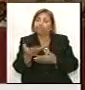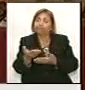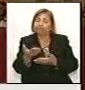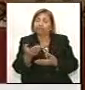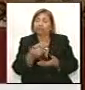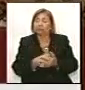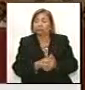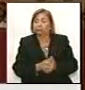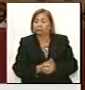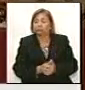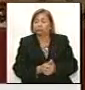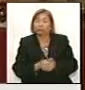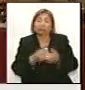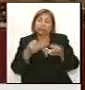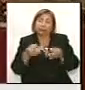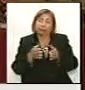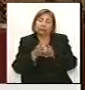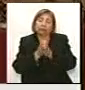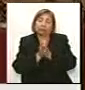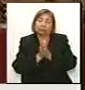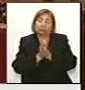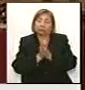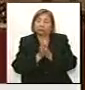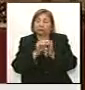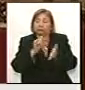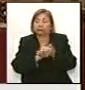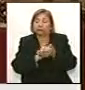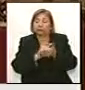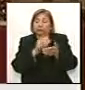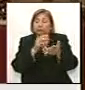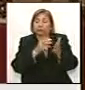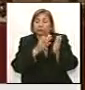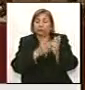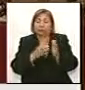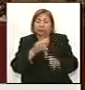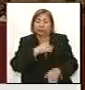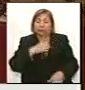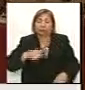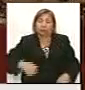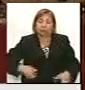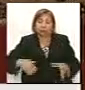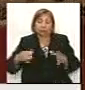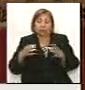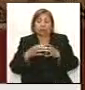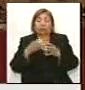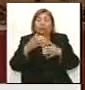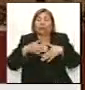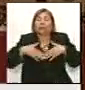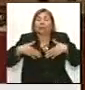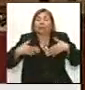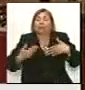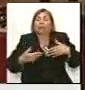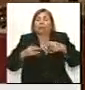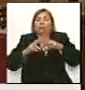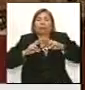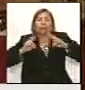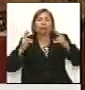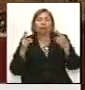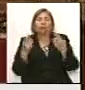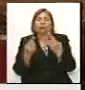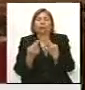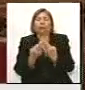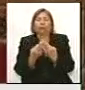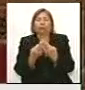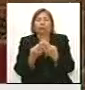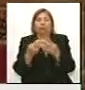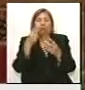Entonces, efectivamente, el pedido que le he planteado al presidente de la comisión es que podamos reunir el conjunto de informes